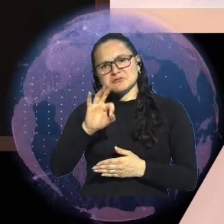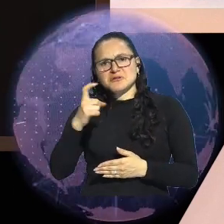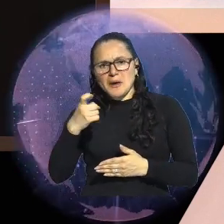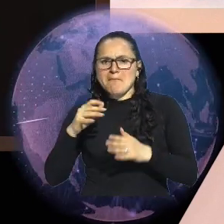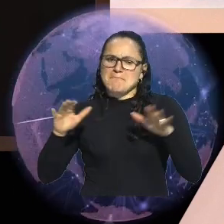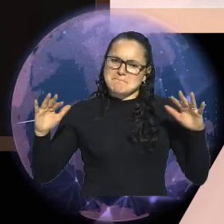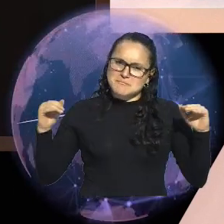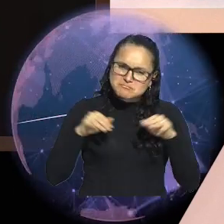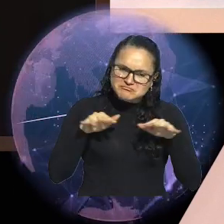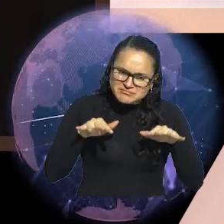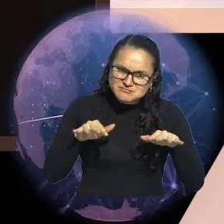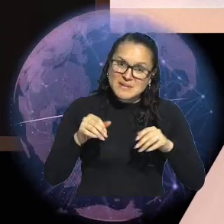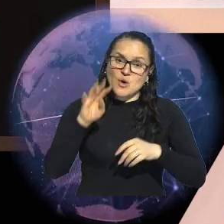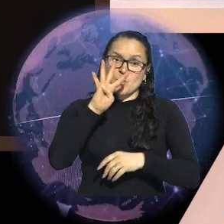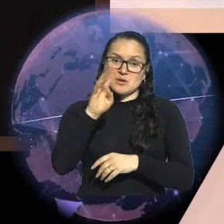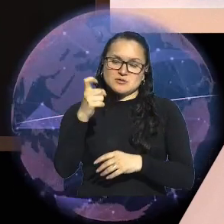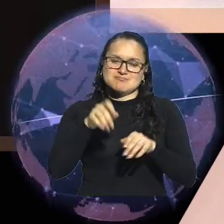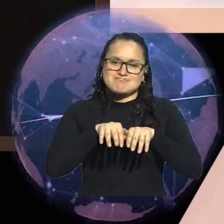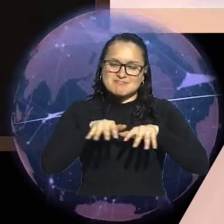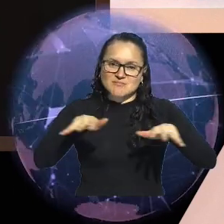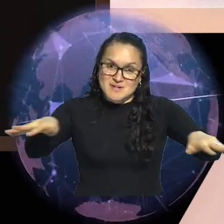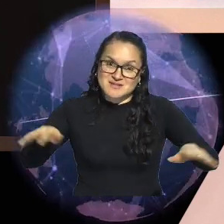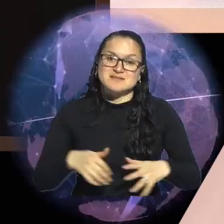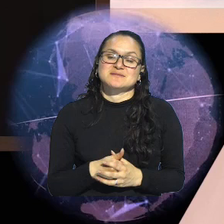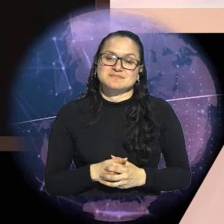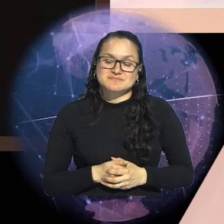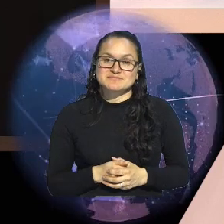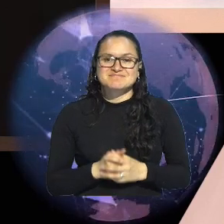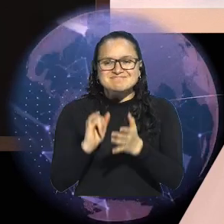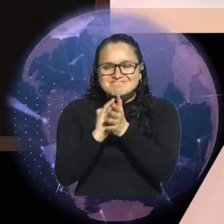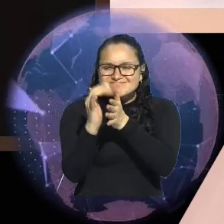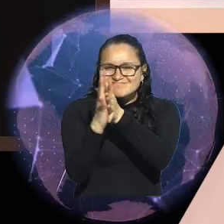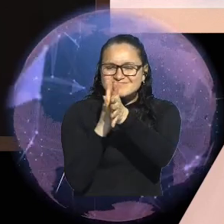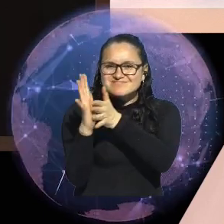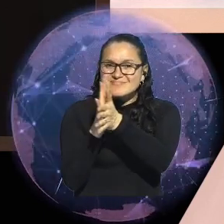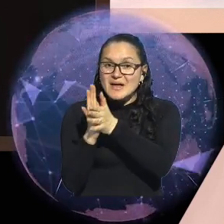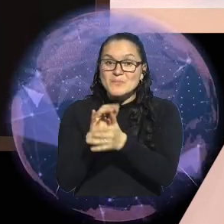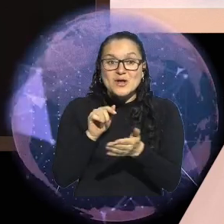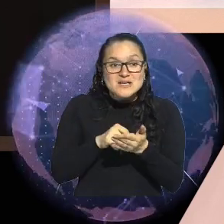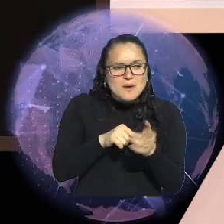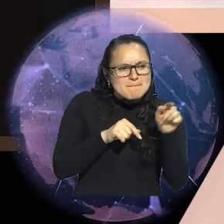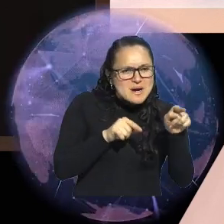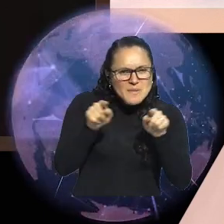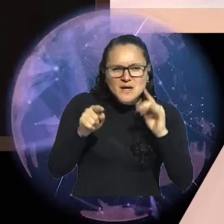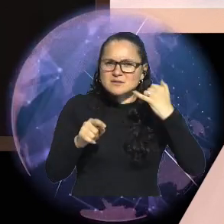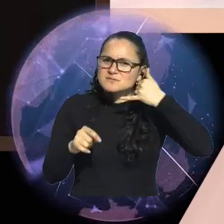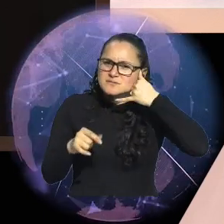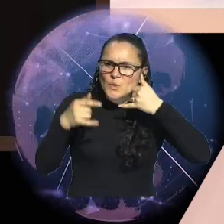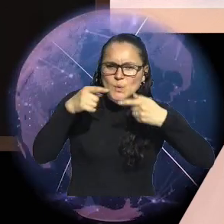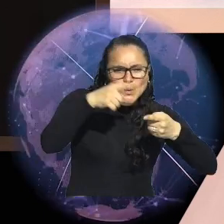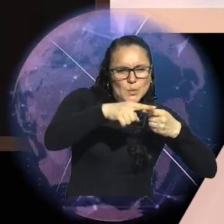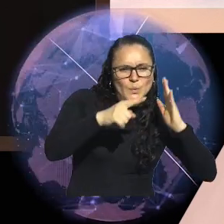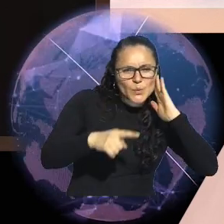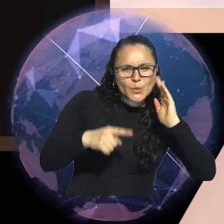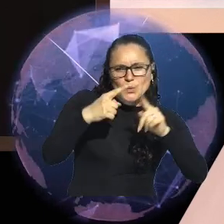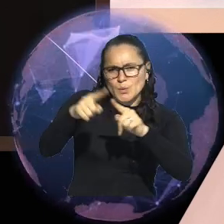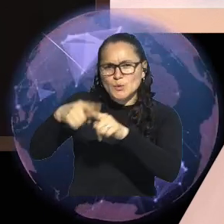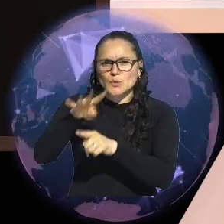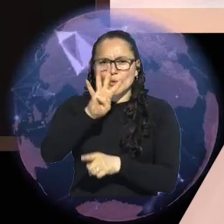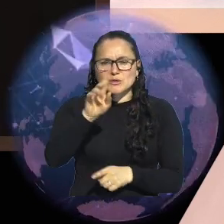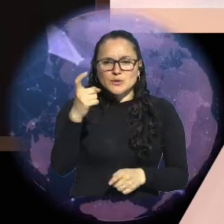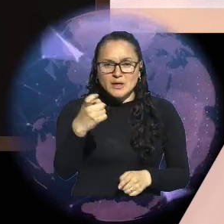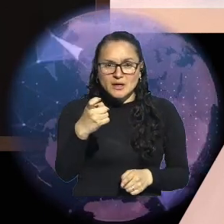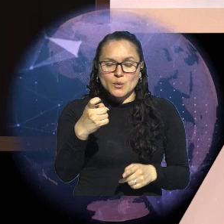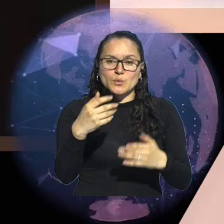en concreto según lo que se puede ver en el informe los accesos 4g en el año 2019 superaron a los accesos de